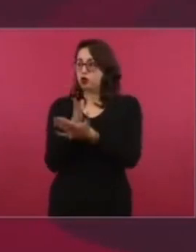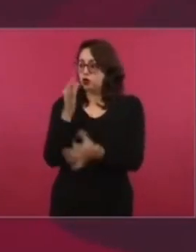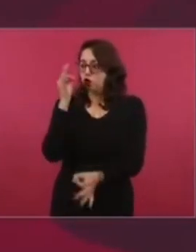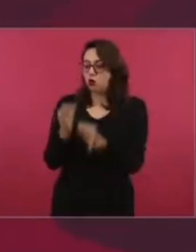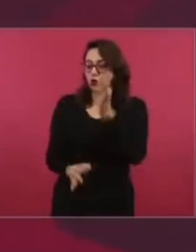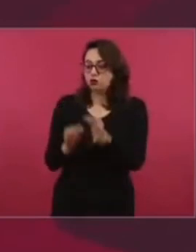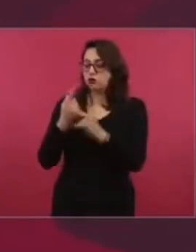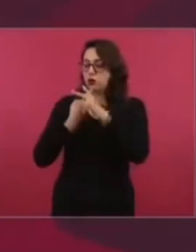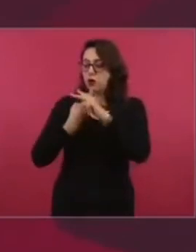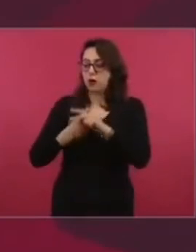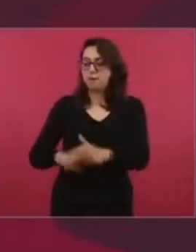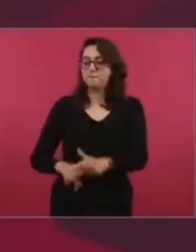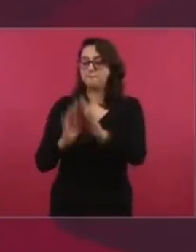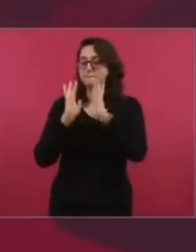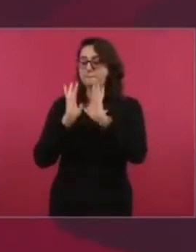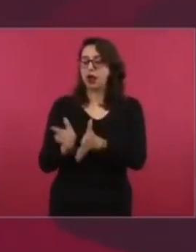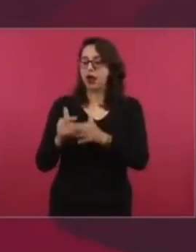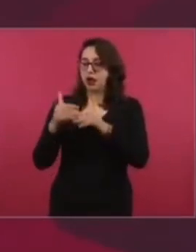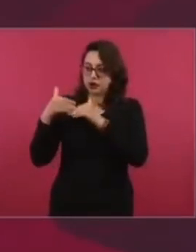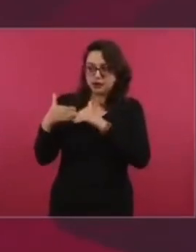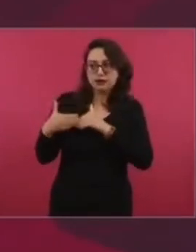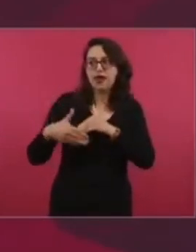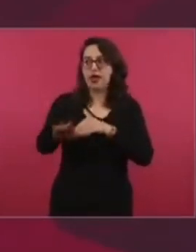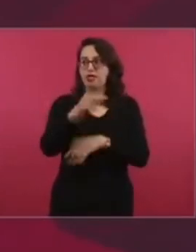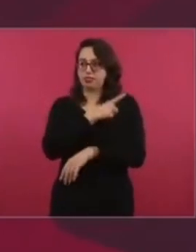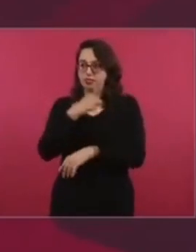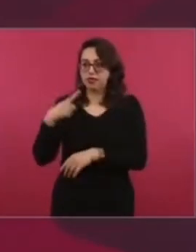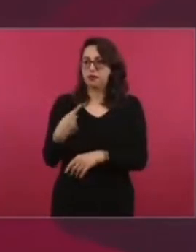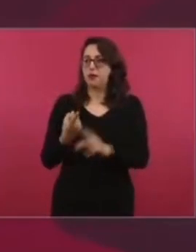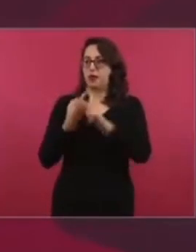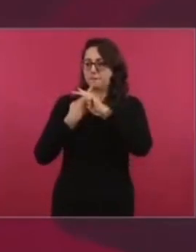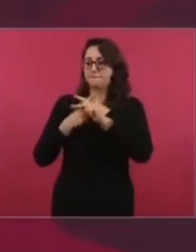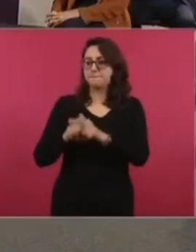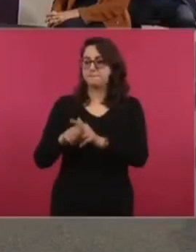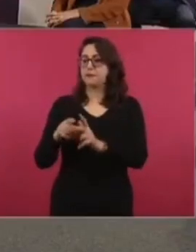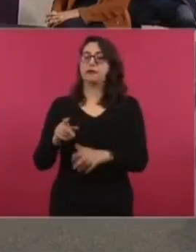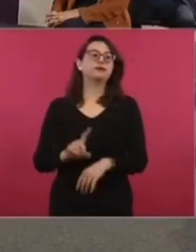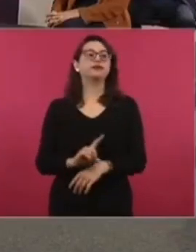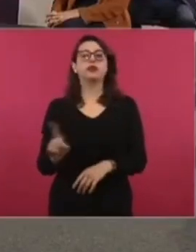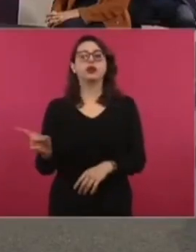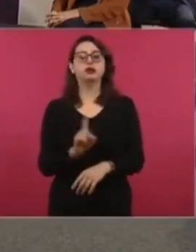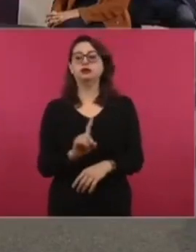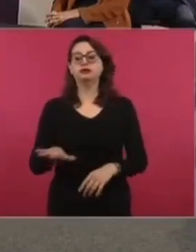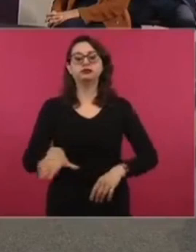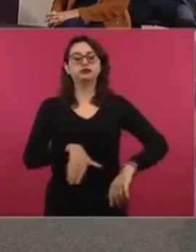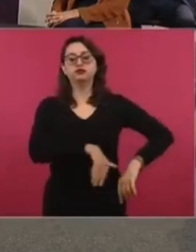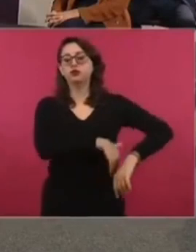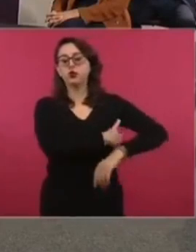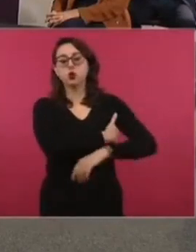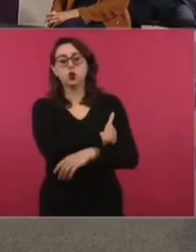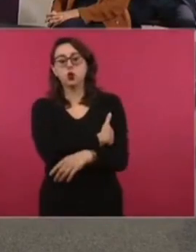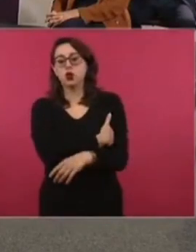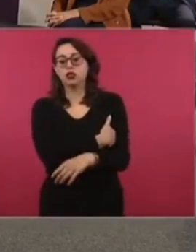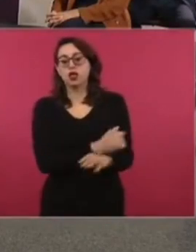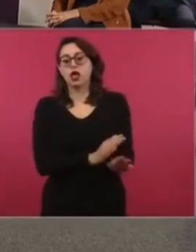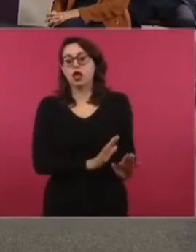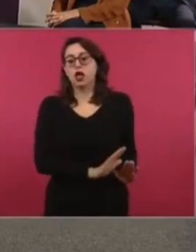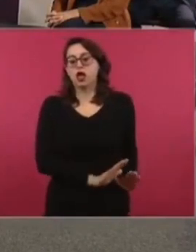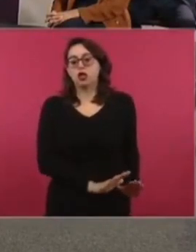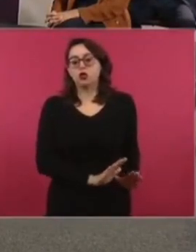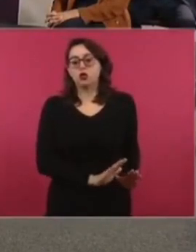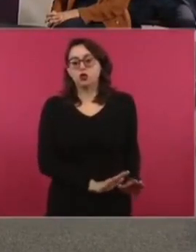la ley Pero cómo lo guardan porque lo mete lo tienen en la gaveta